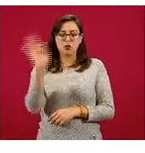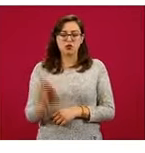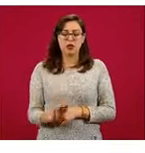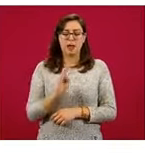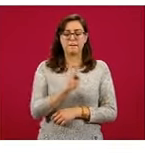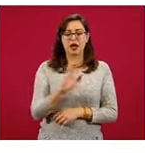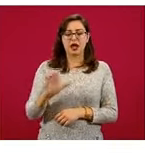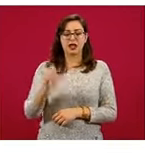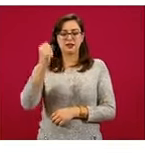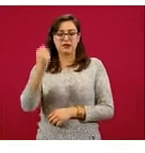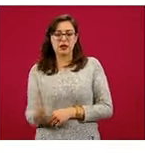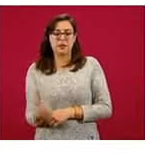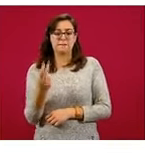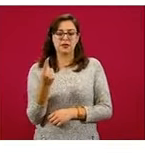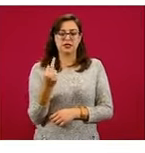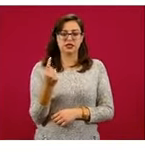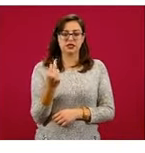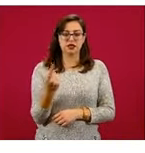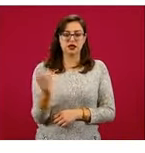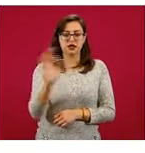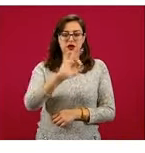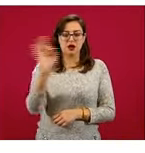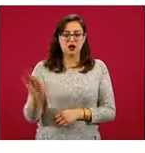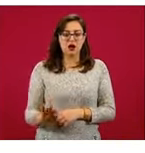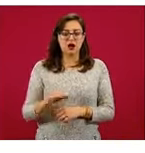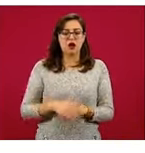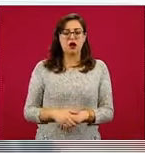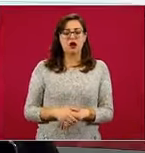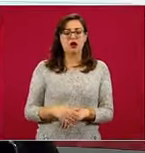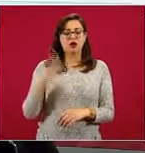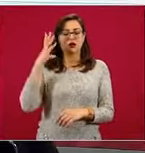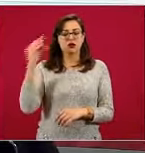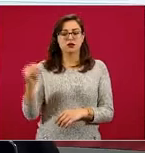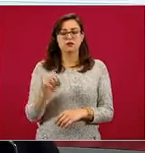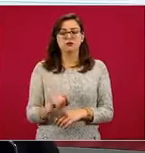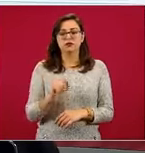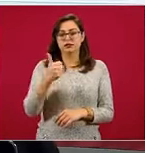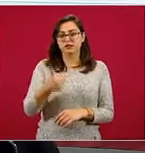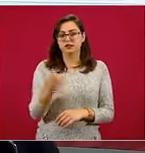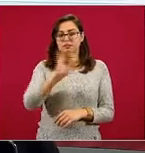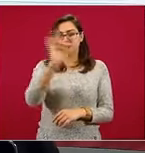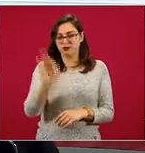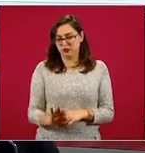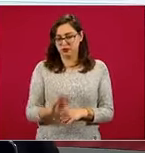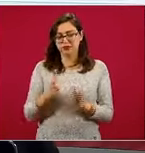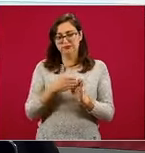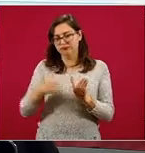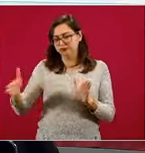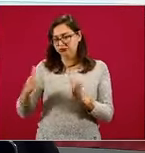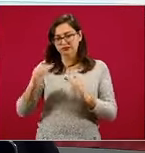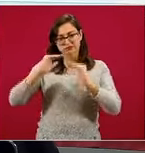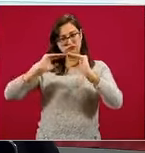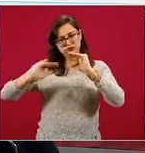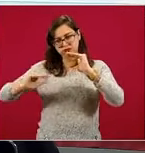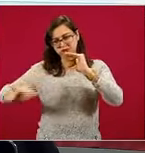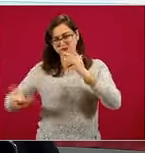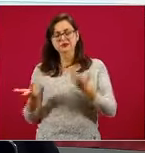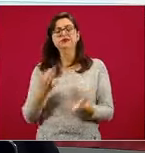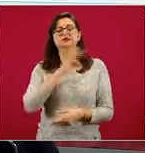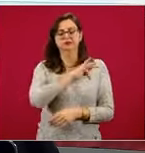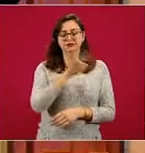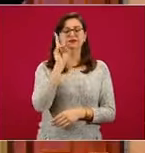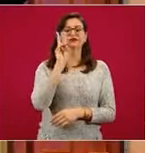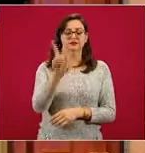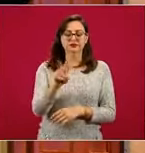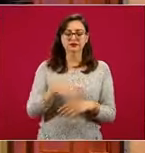con un 25%, Colima con un 26% y así sucesivamente. Si podemos ver